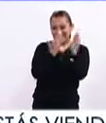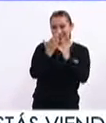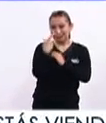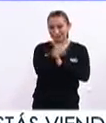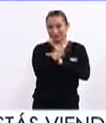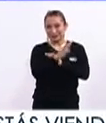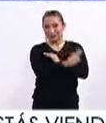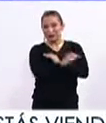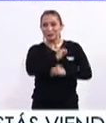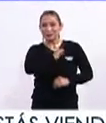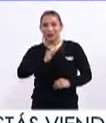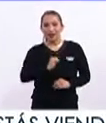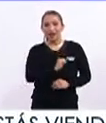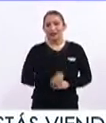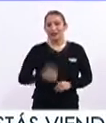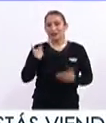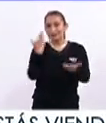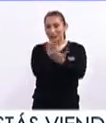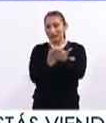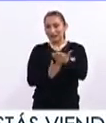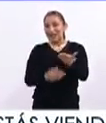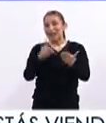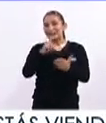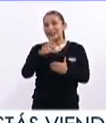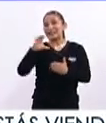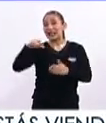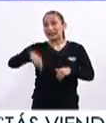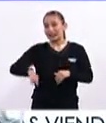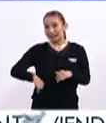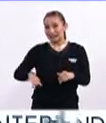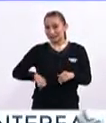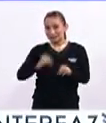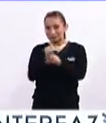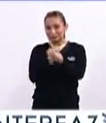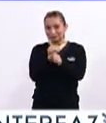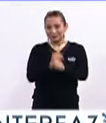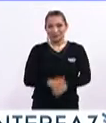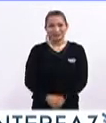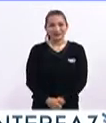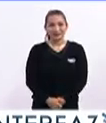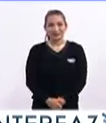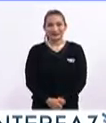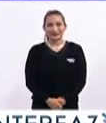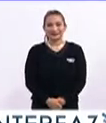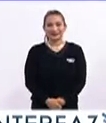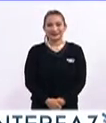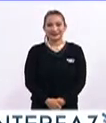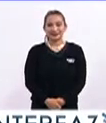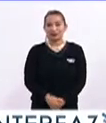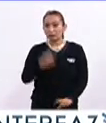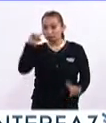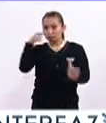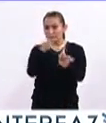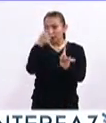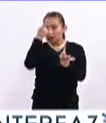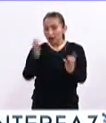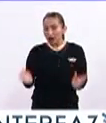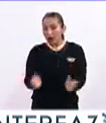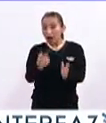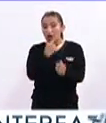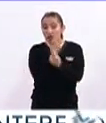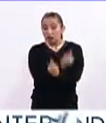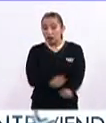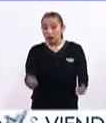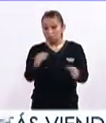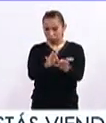que cursaron los superhéroes de los cómics de DC en nuestro interesante reportaje. Con el objetivo de fomentar en los